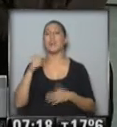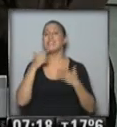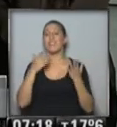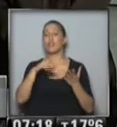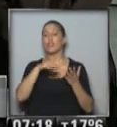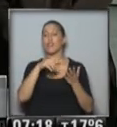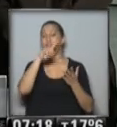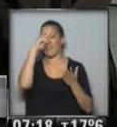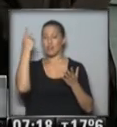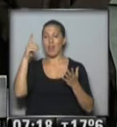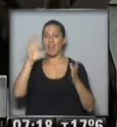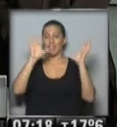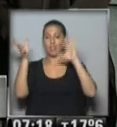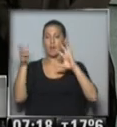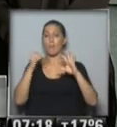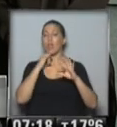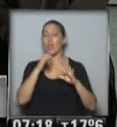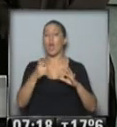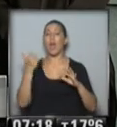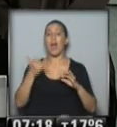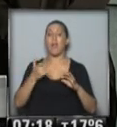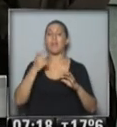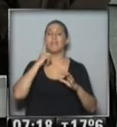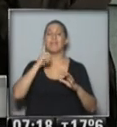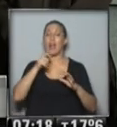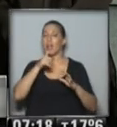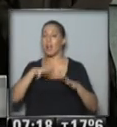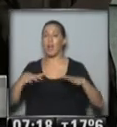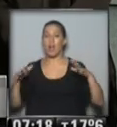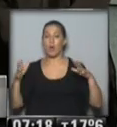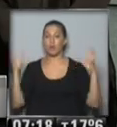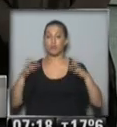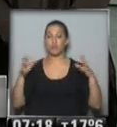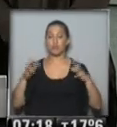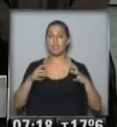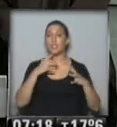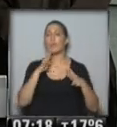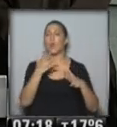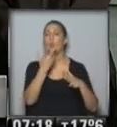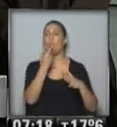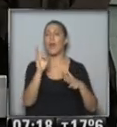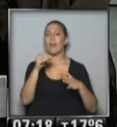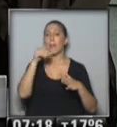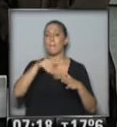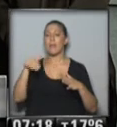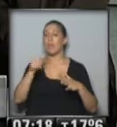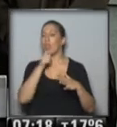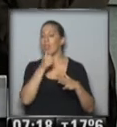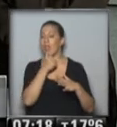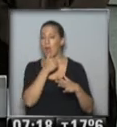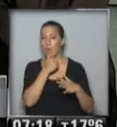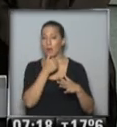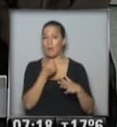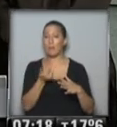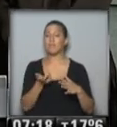ha dado una alerta moderado. Un evento previsto de menos de 40 milímetros es